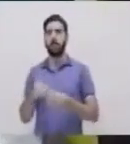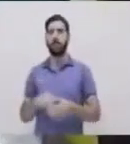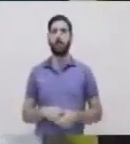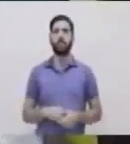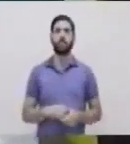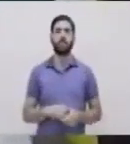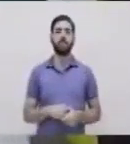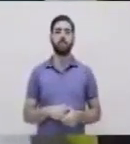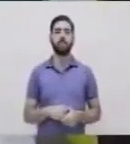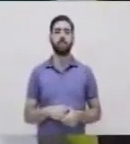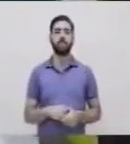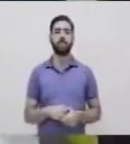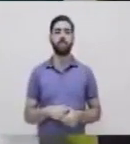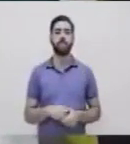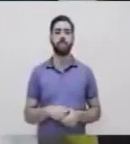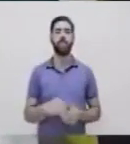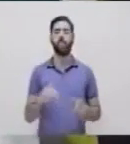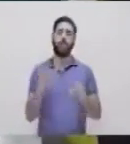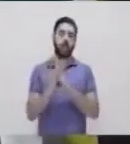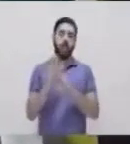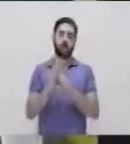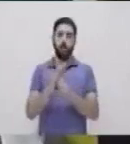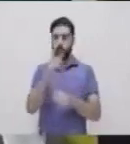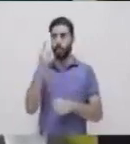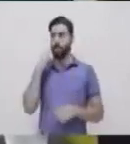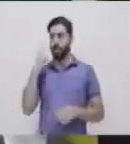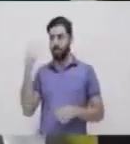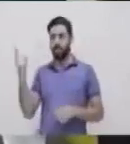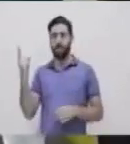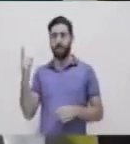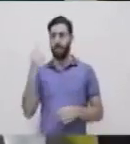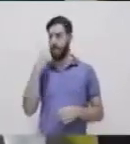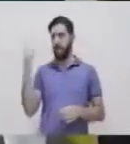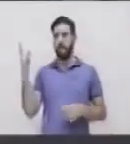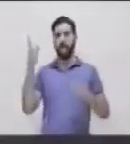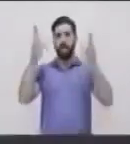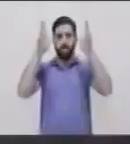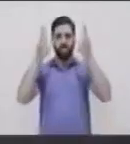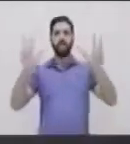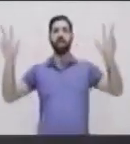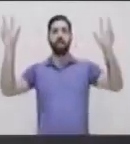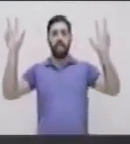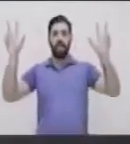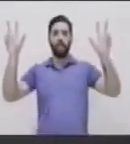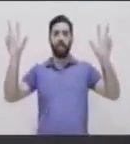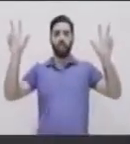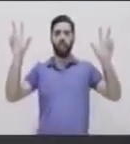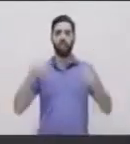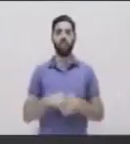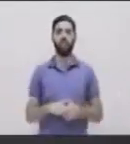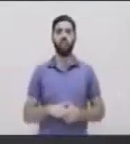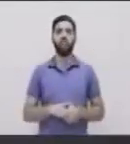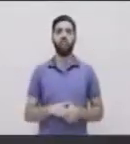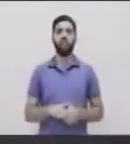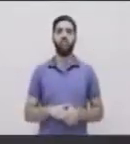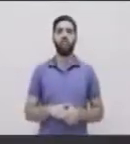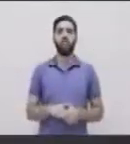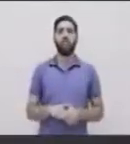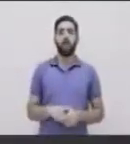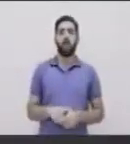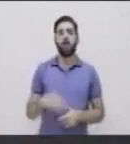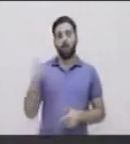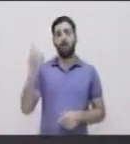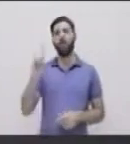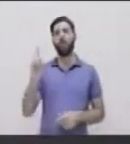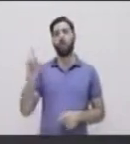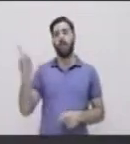Ante la necesidad. Definitivo. Ajá. Los venados, como nosotros los conocemos, muy comunes en el